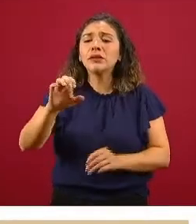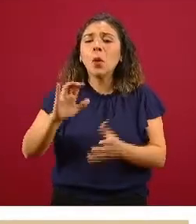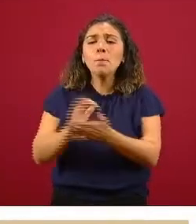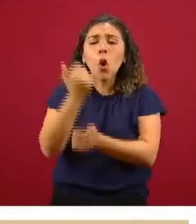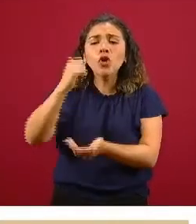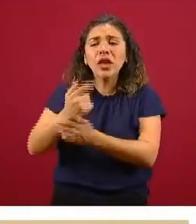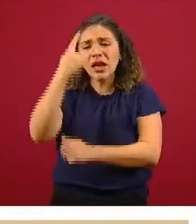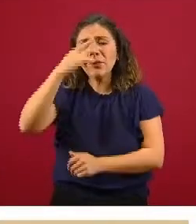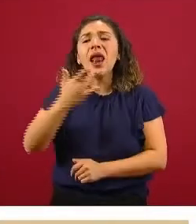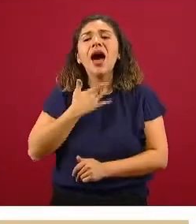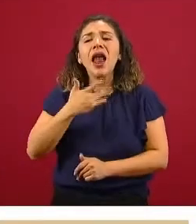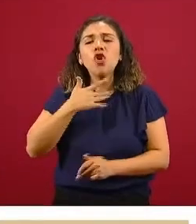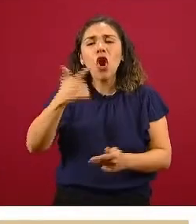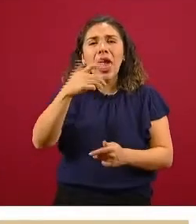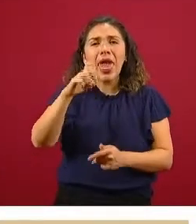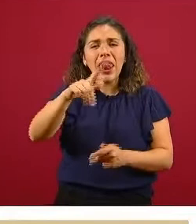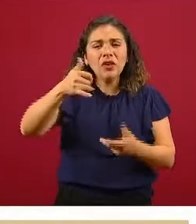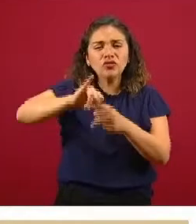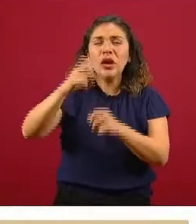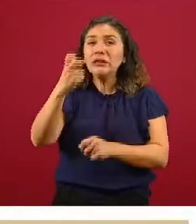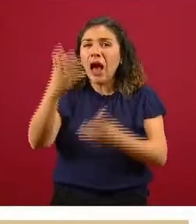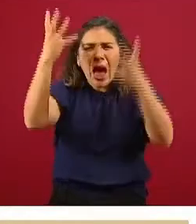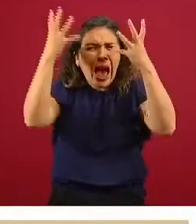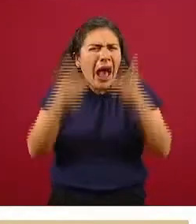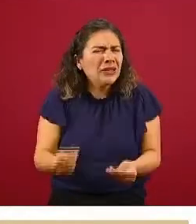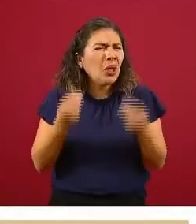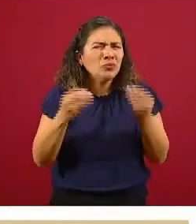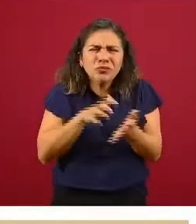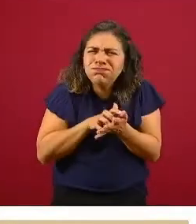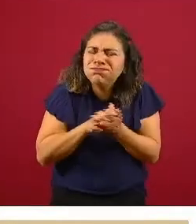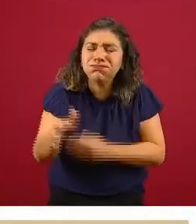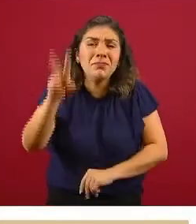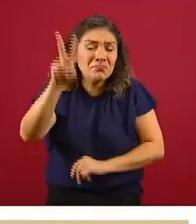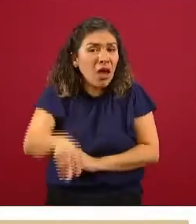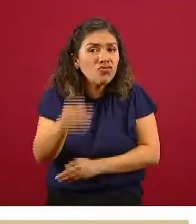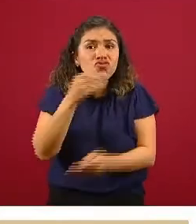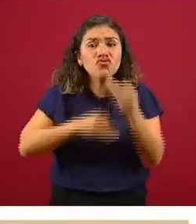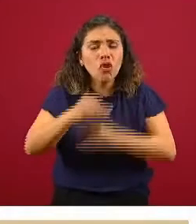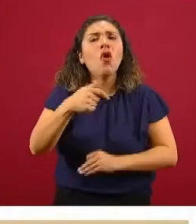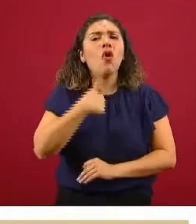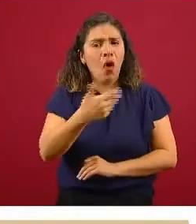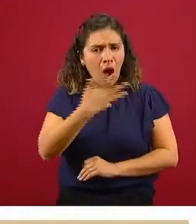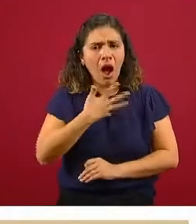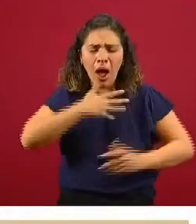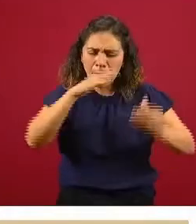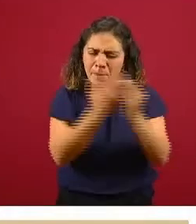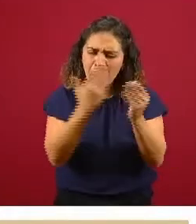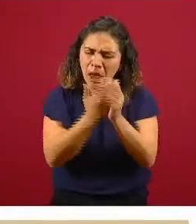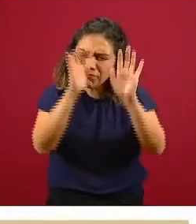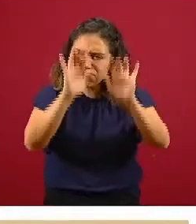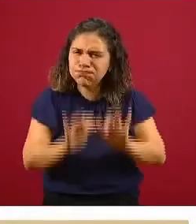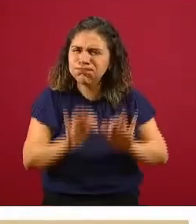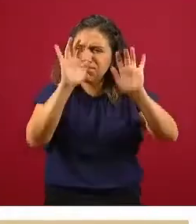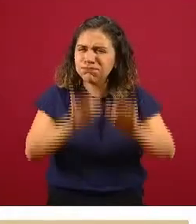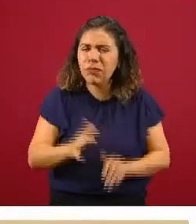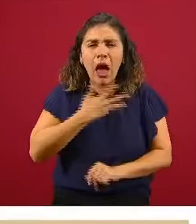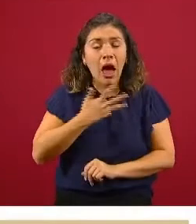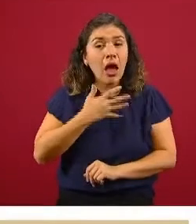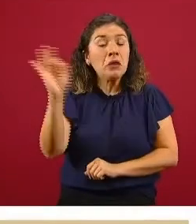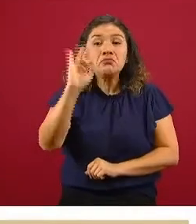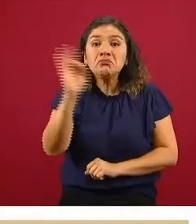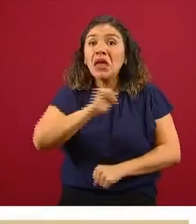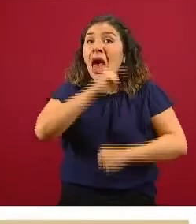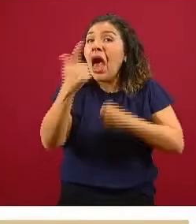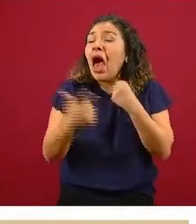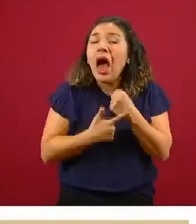la intención es que es una cantidad enorme, y créanme, todo lo tenemos documentado, porque si algo